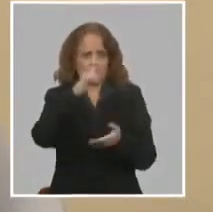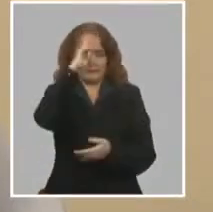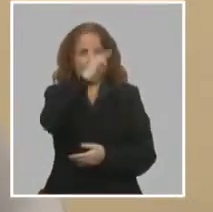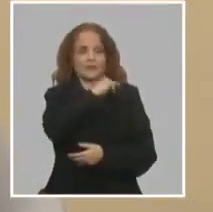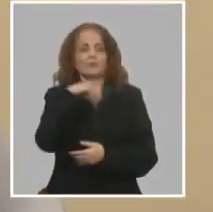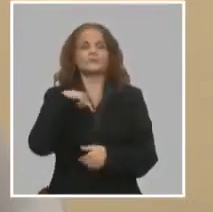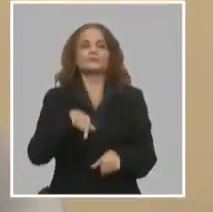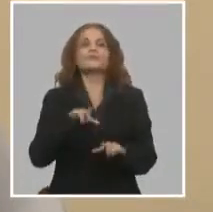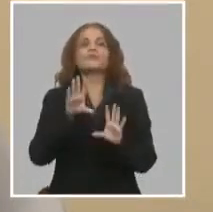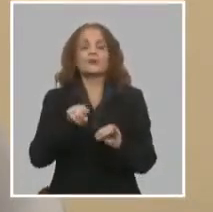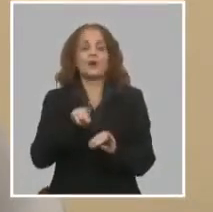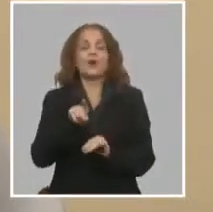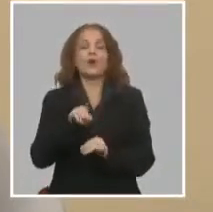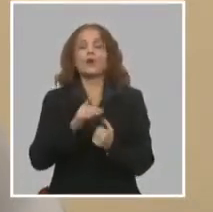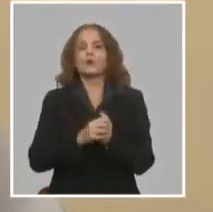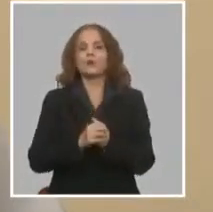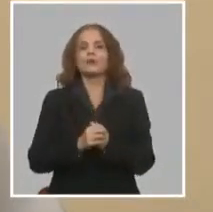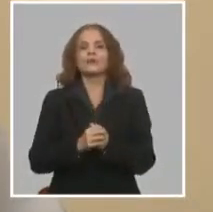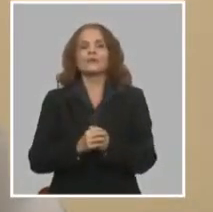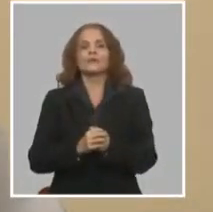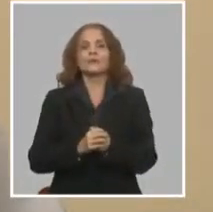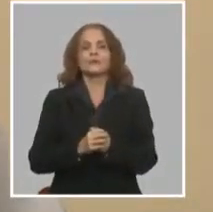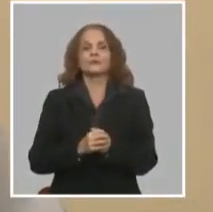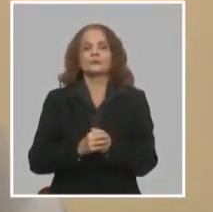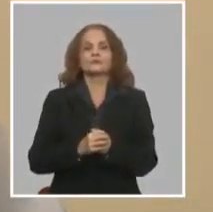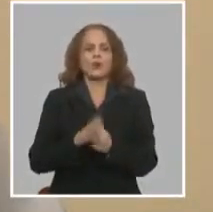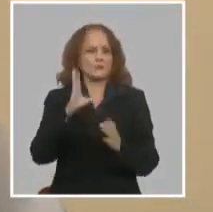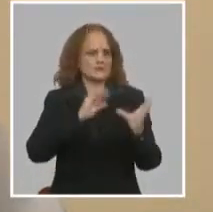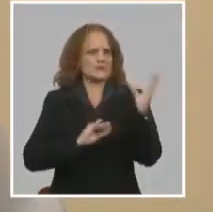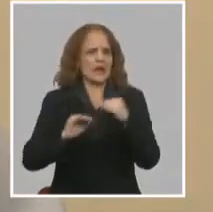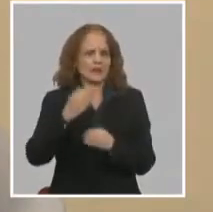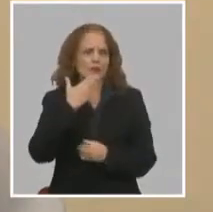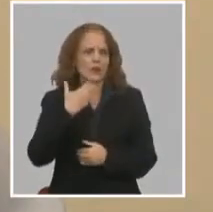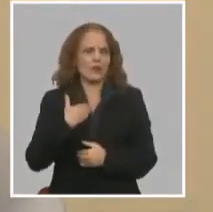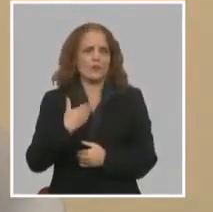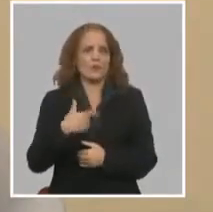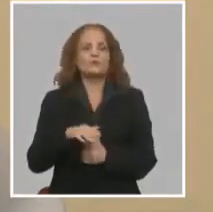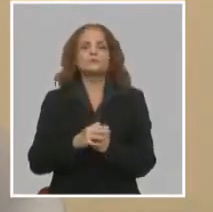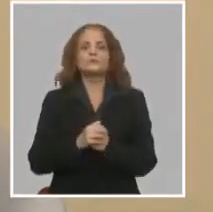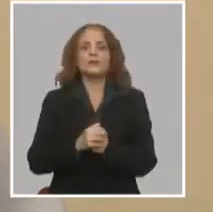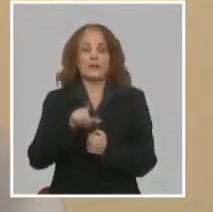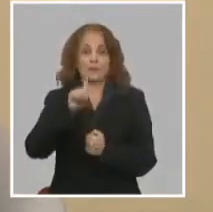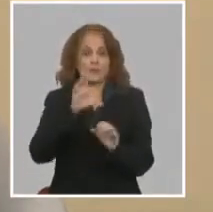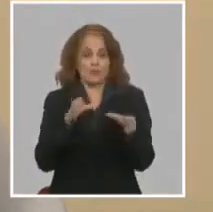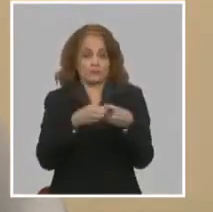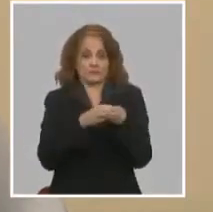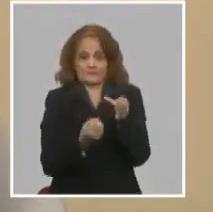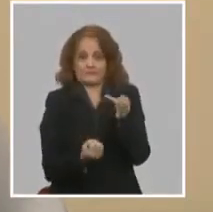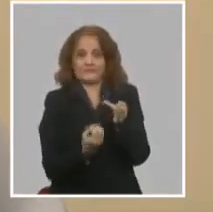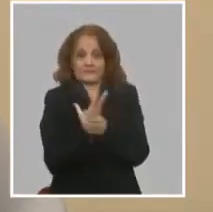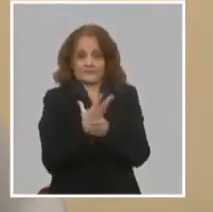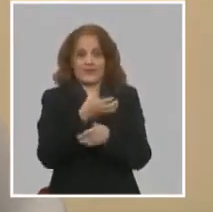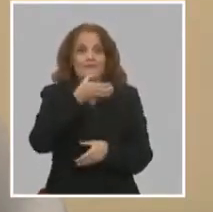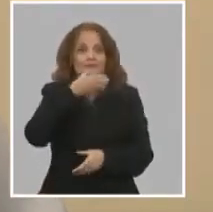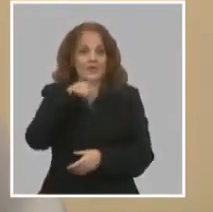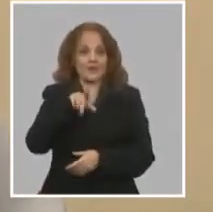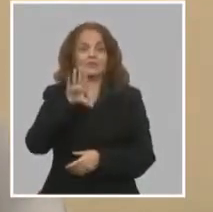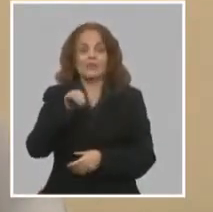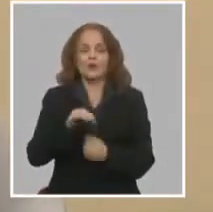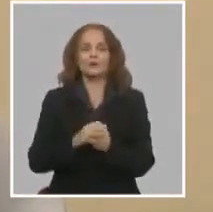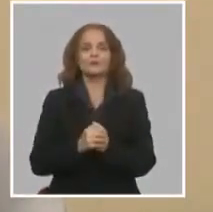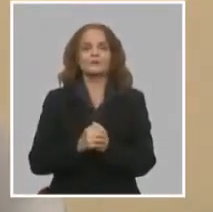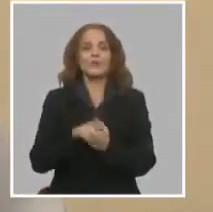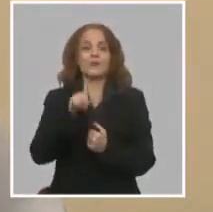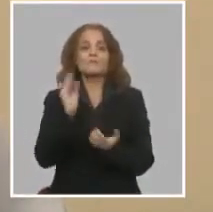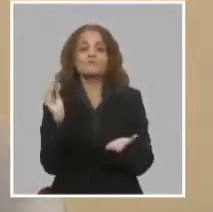lo describió muy bien, que va al futuro y nos los cuenta cuando regresa, cuando creó el contingente, y que decía que